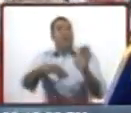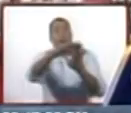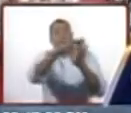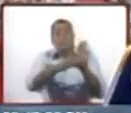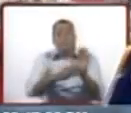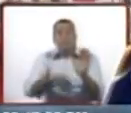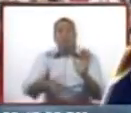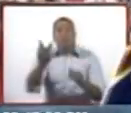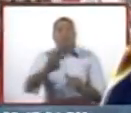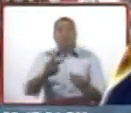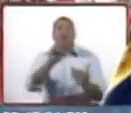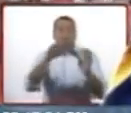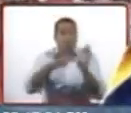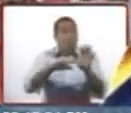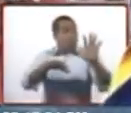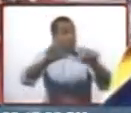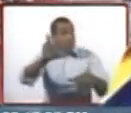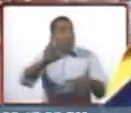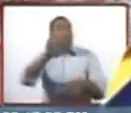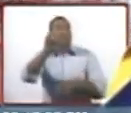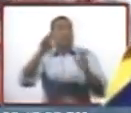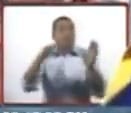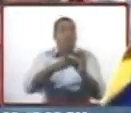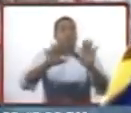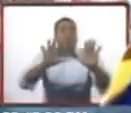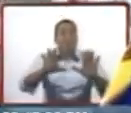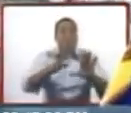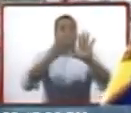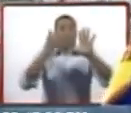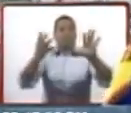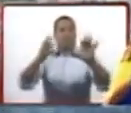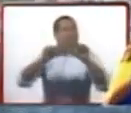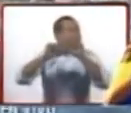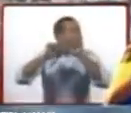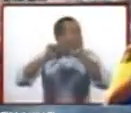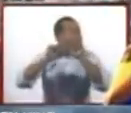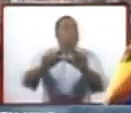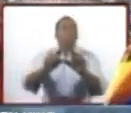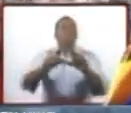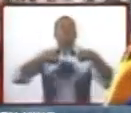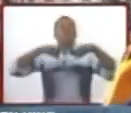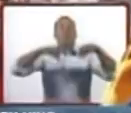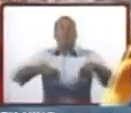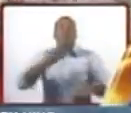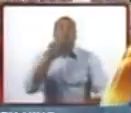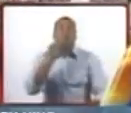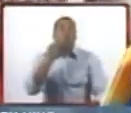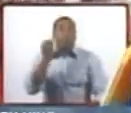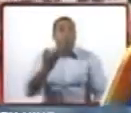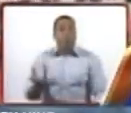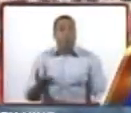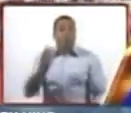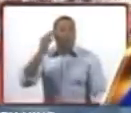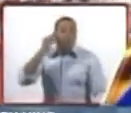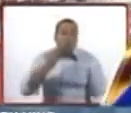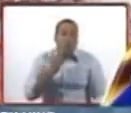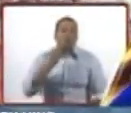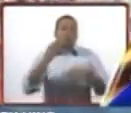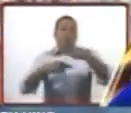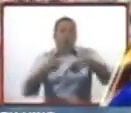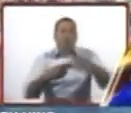patria 2013-2019, que tendrá continuidad para siempre. Y por eso que hoy la juventud bolivariana, revolucionaria y